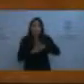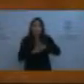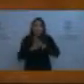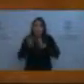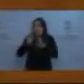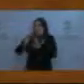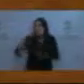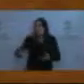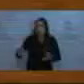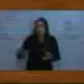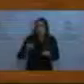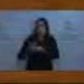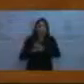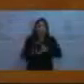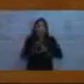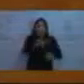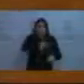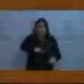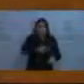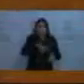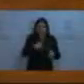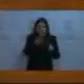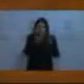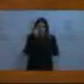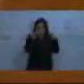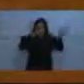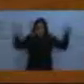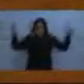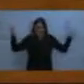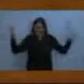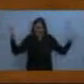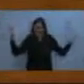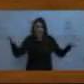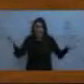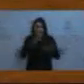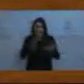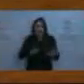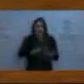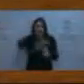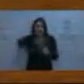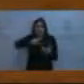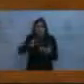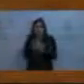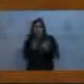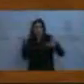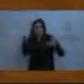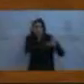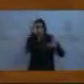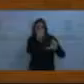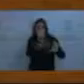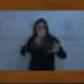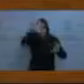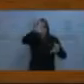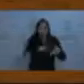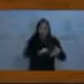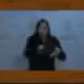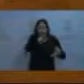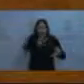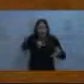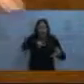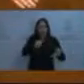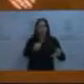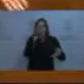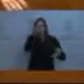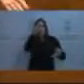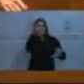es lo último. Está en castellano. Entonces, ¿para qué hacemos esto? ¿A quién queremos engañar? Si todas las noticias están en castellano y todo lo que cuelga de esa cabecera de general está en castellano.